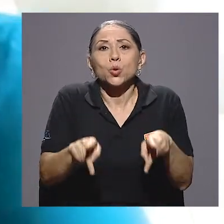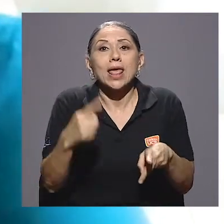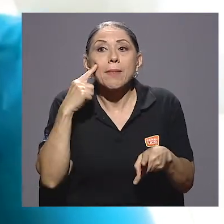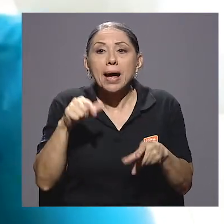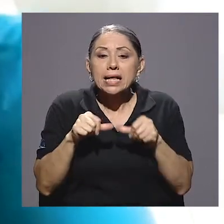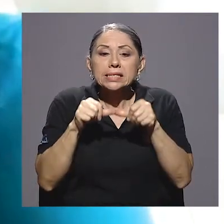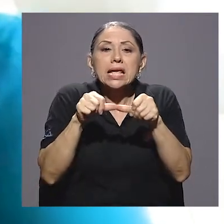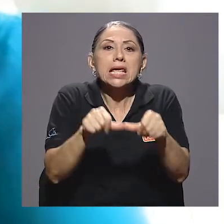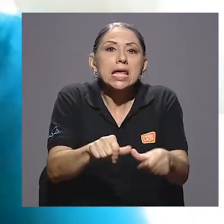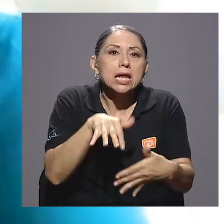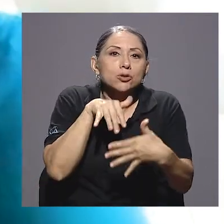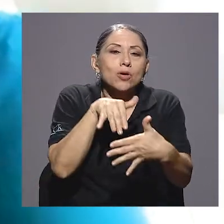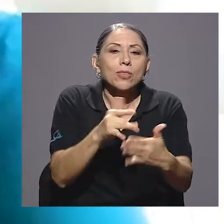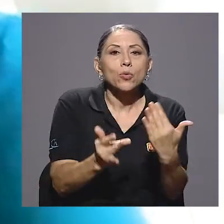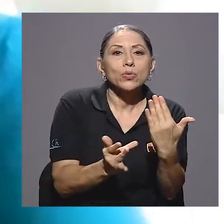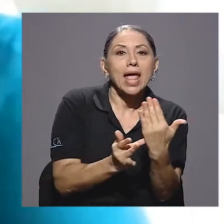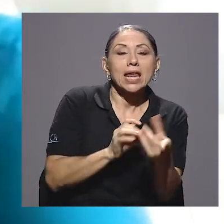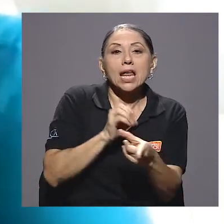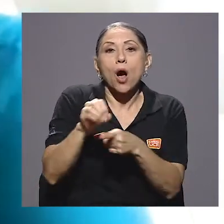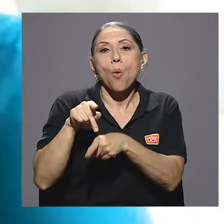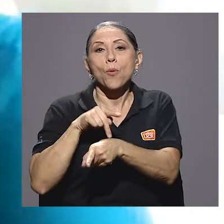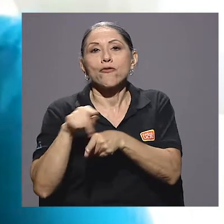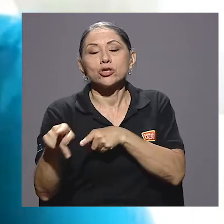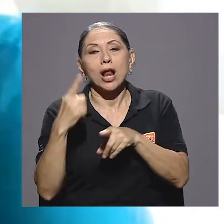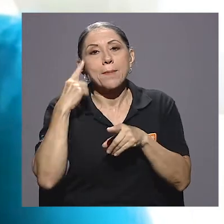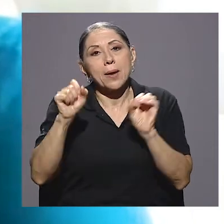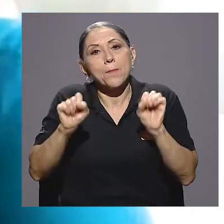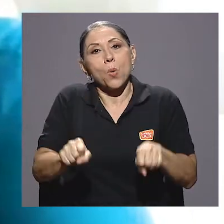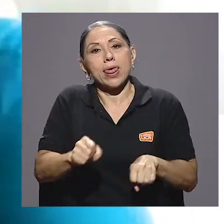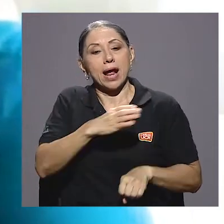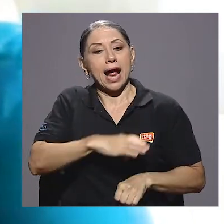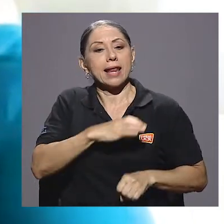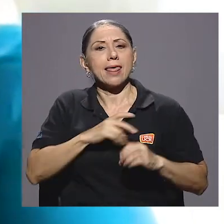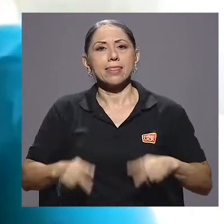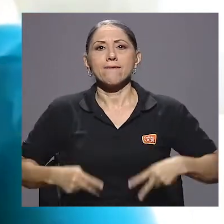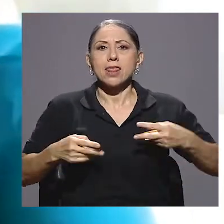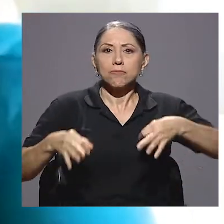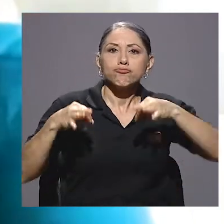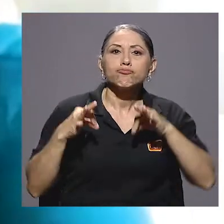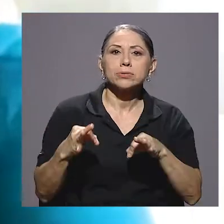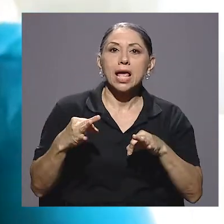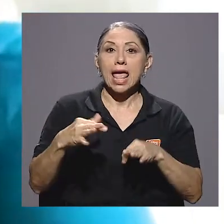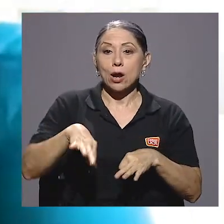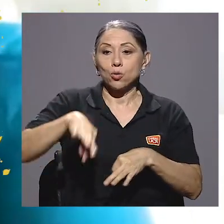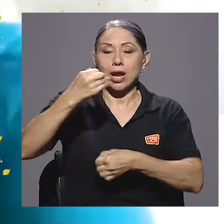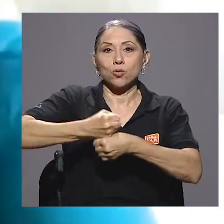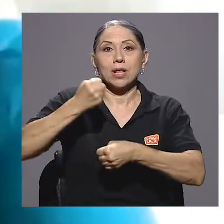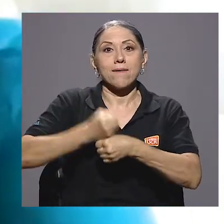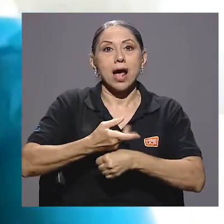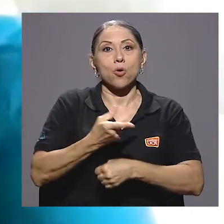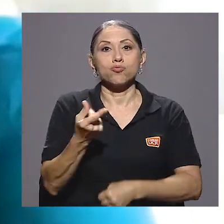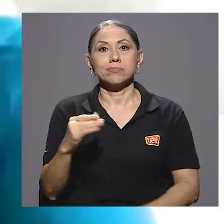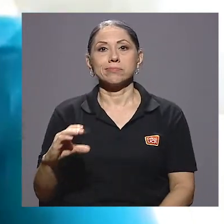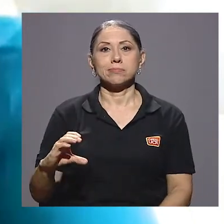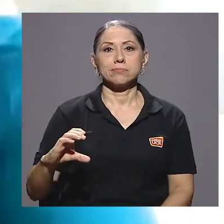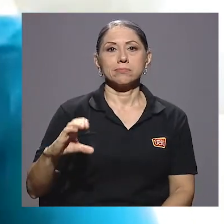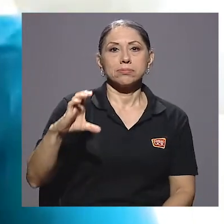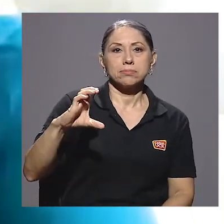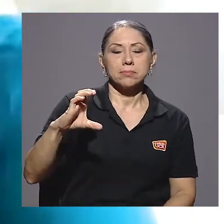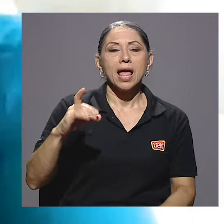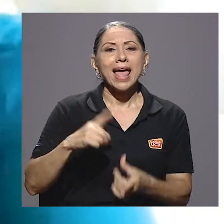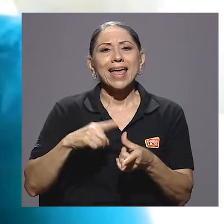trayectorias formativas técnicas o profesionales que aporten una mejor calidad de vida y un trabajo mejor remunerado.